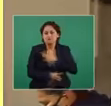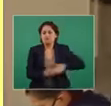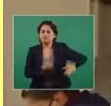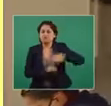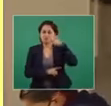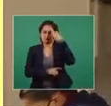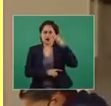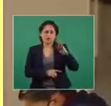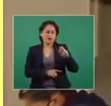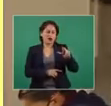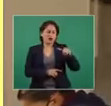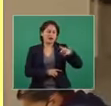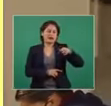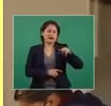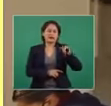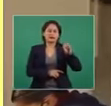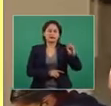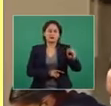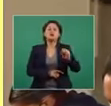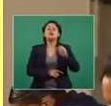Y nosotros fuimos 5 niños